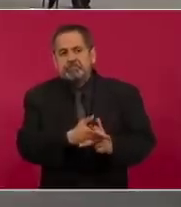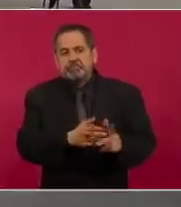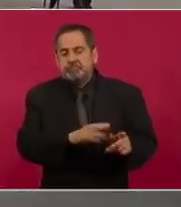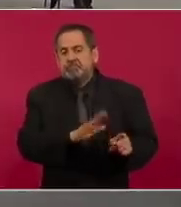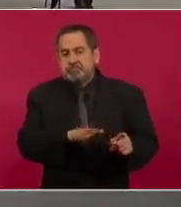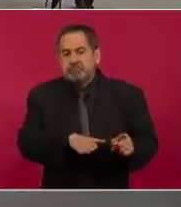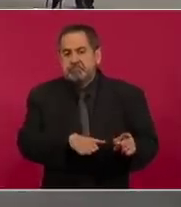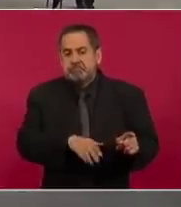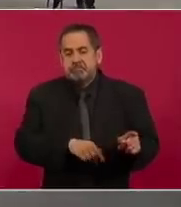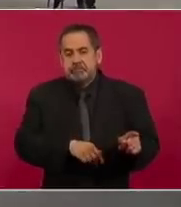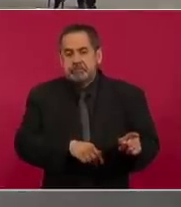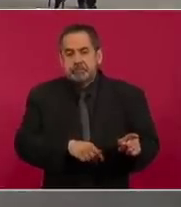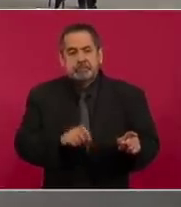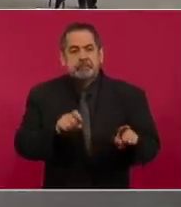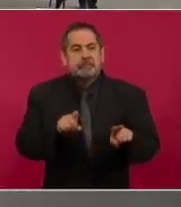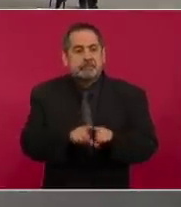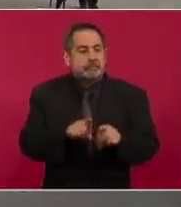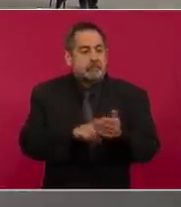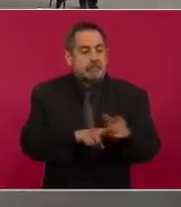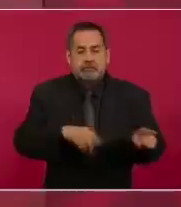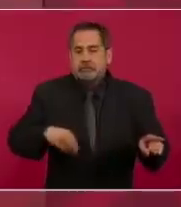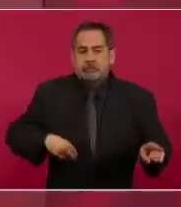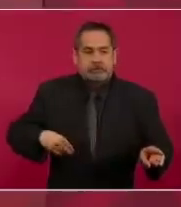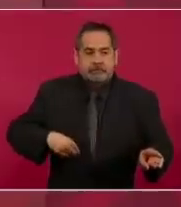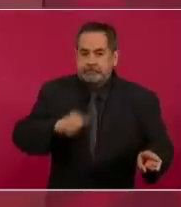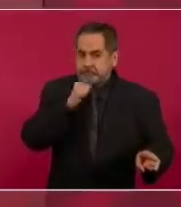de personas inocentes.